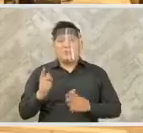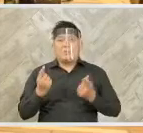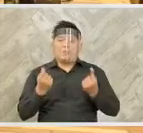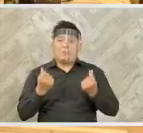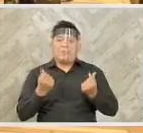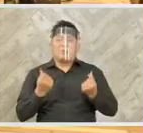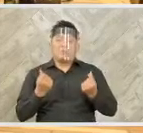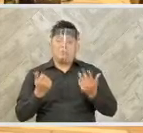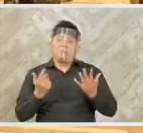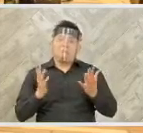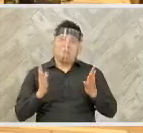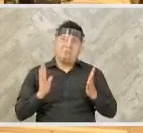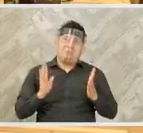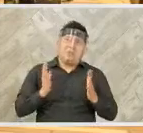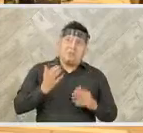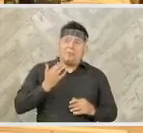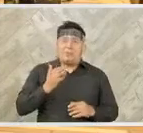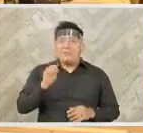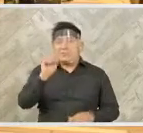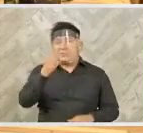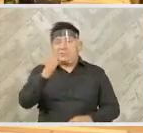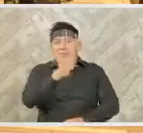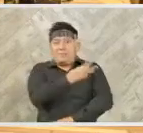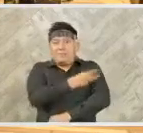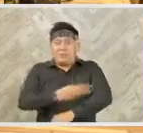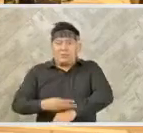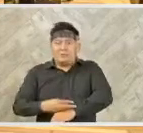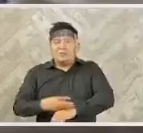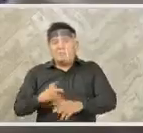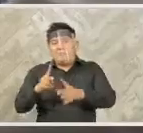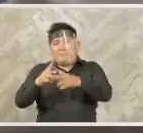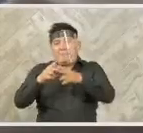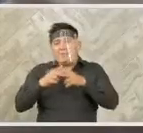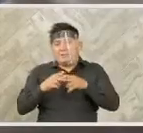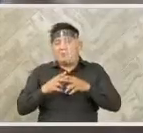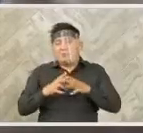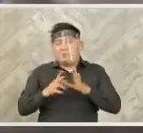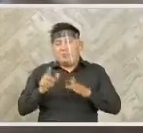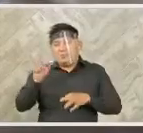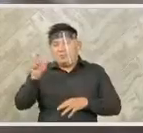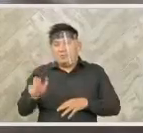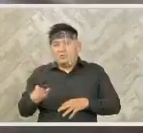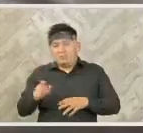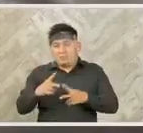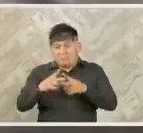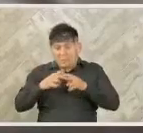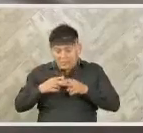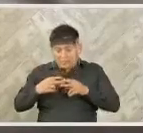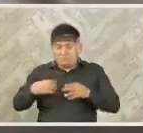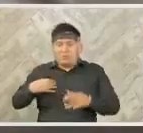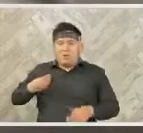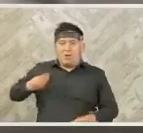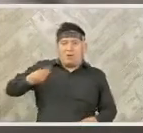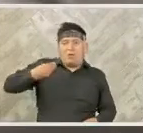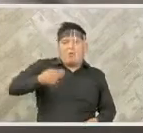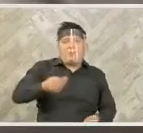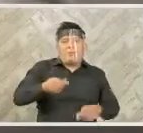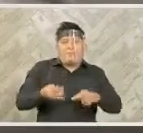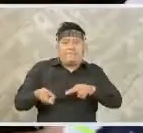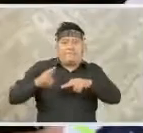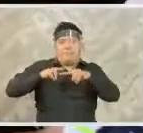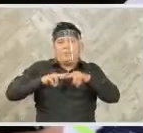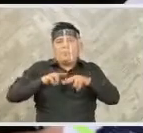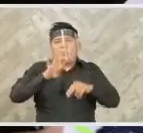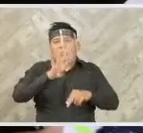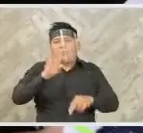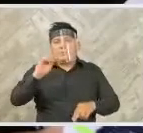Por ejemplo, un microcrédito de 10 millones de pesos le termina costando al microempresario, por el solo uso de esa comisión, alrededor de 400.000